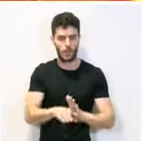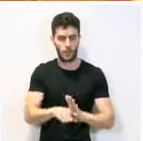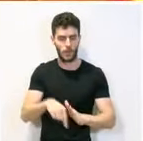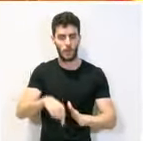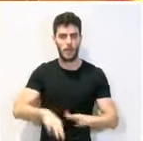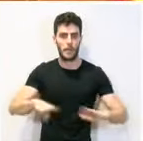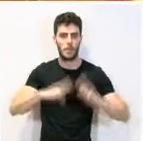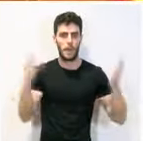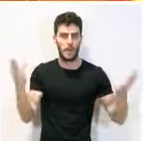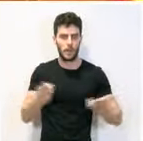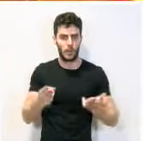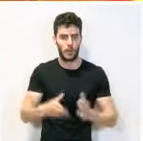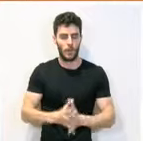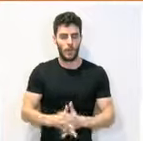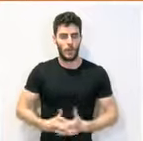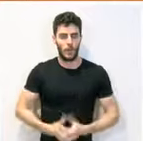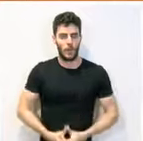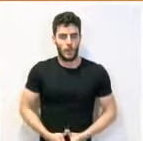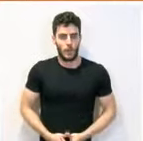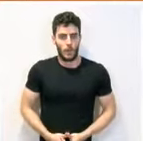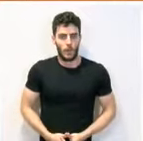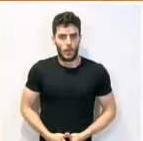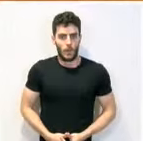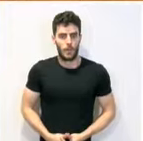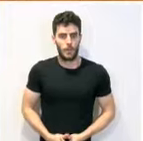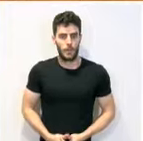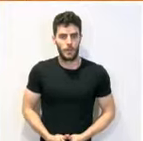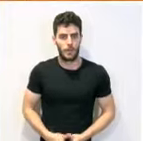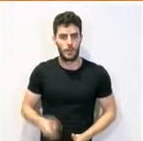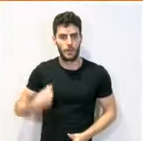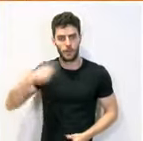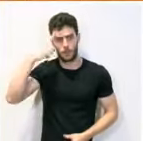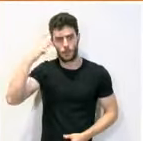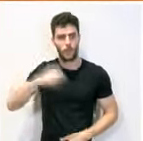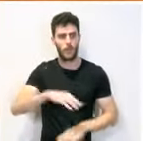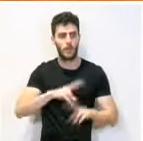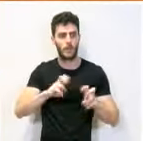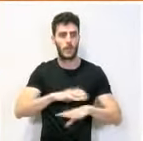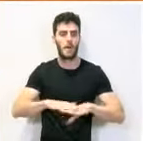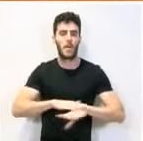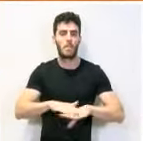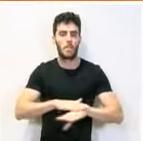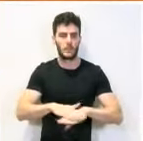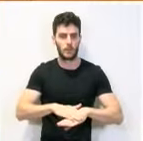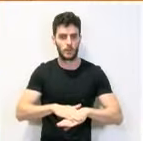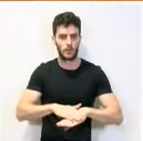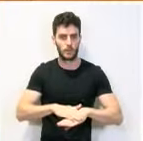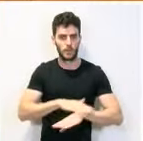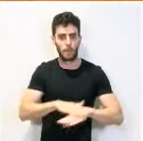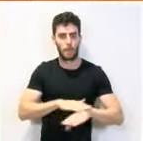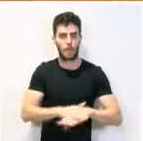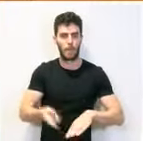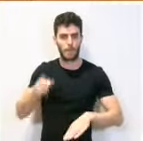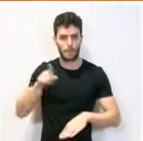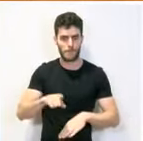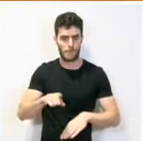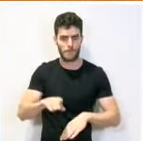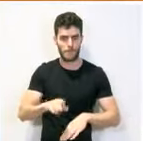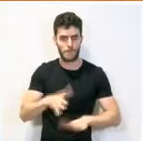en este Parlamento. Y yo creo que es una cuestión fundamental también, y